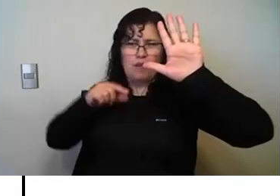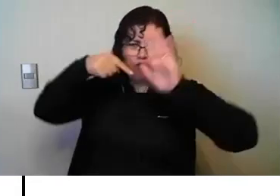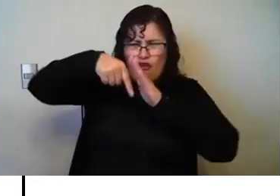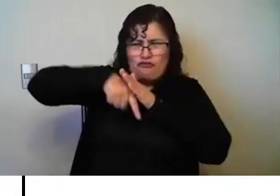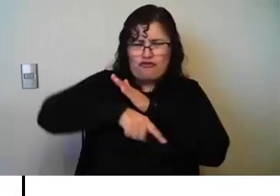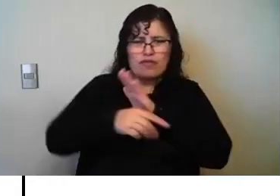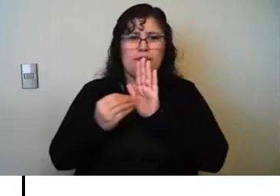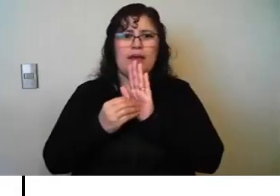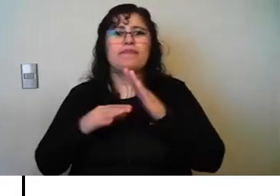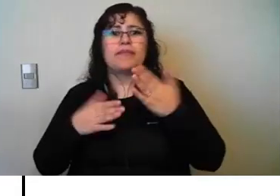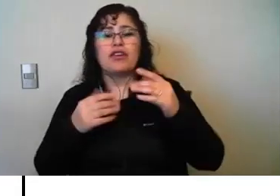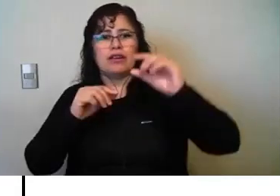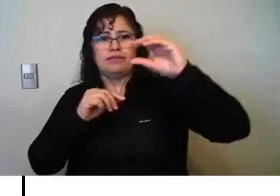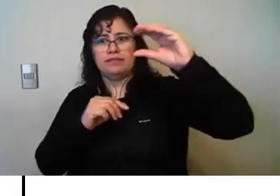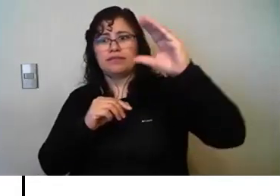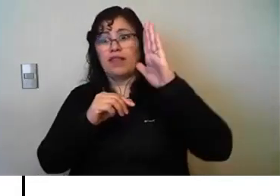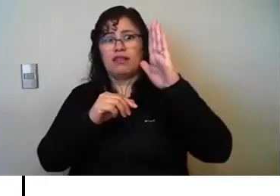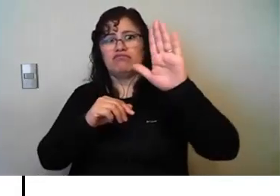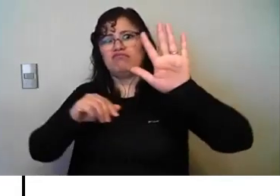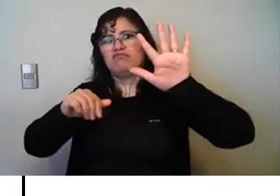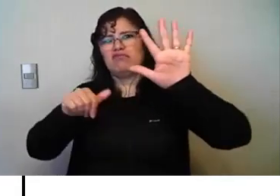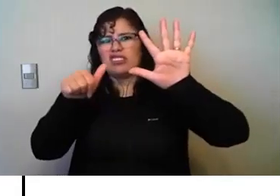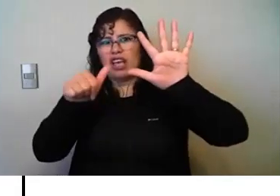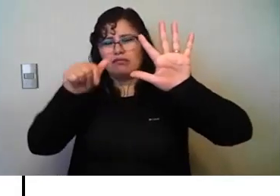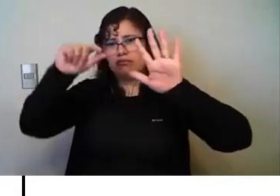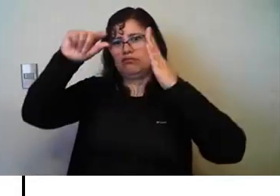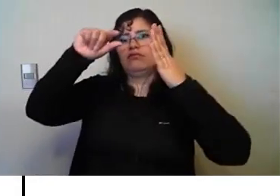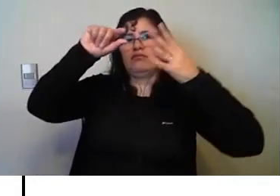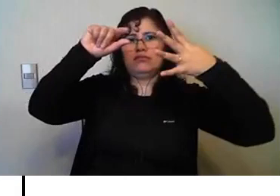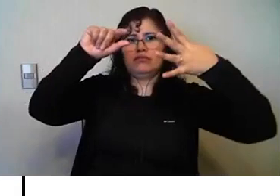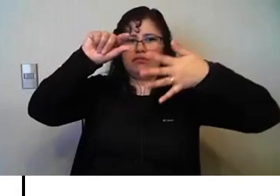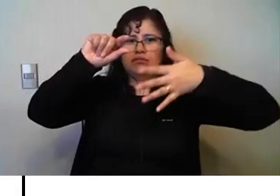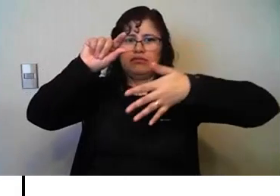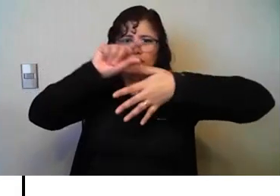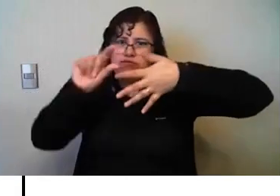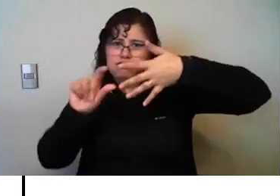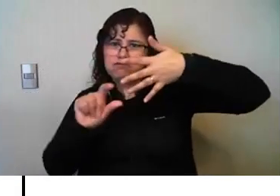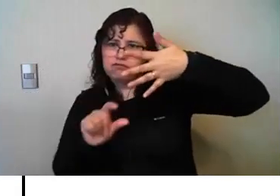las distintas capas hay distintas neuronas,